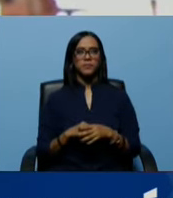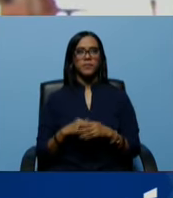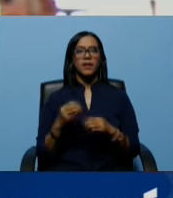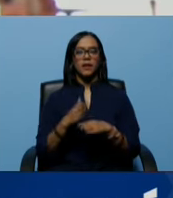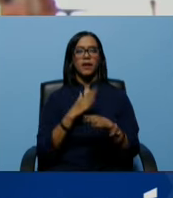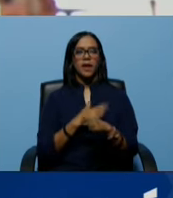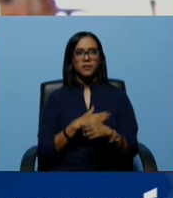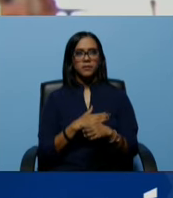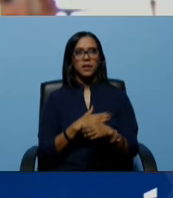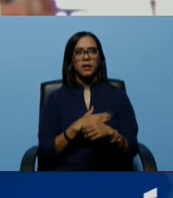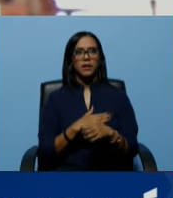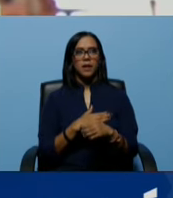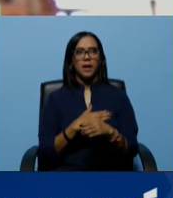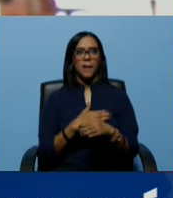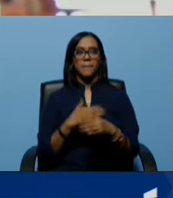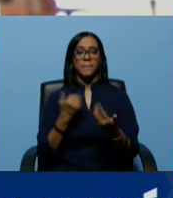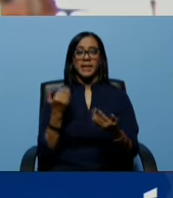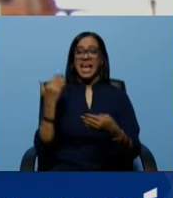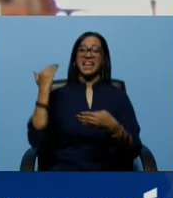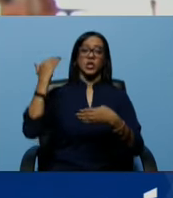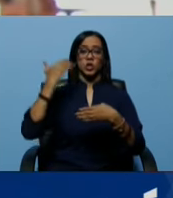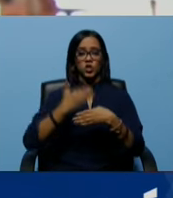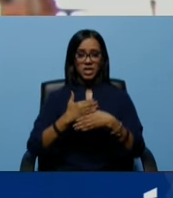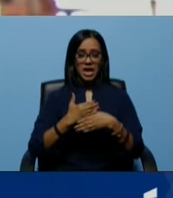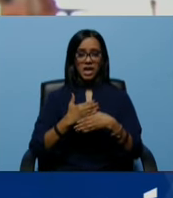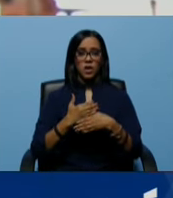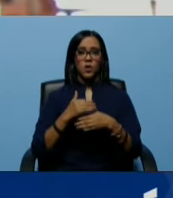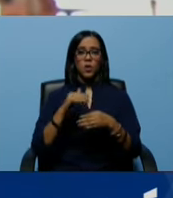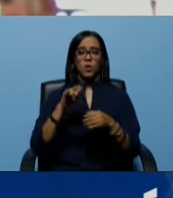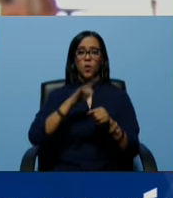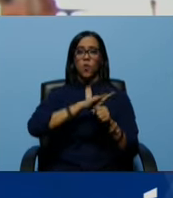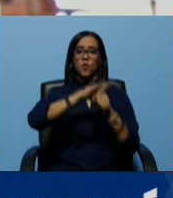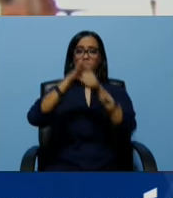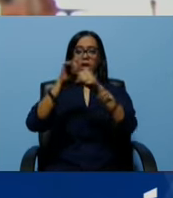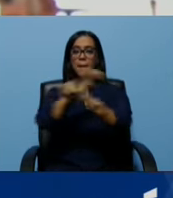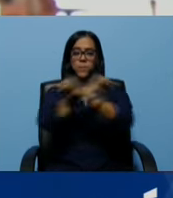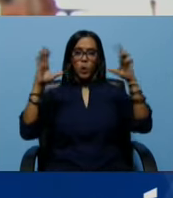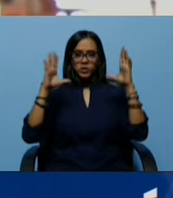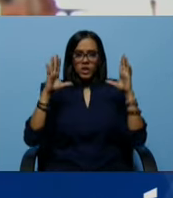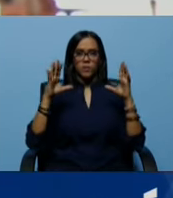antes de que me coaccionaran con unos drones explosivos.